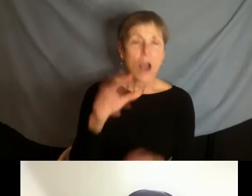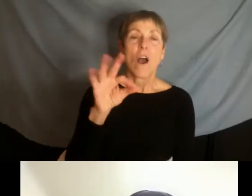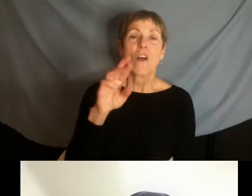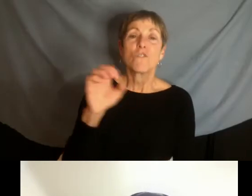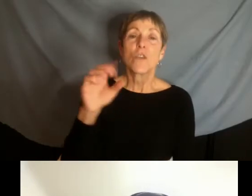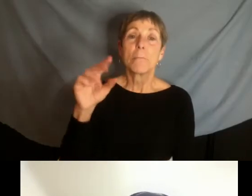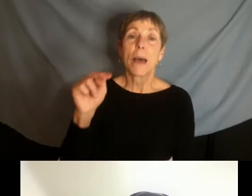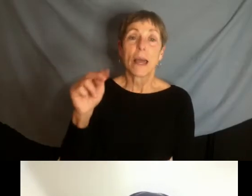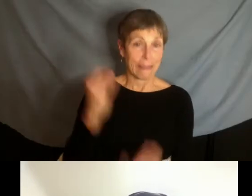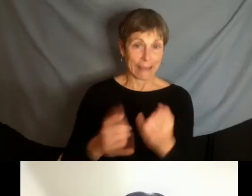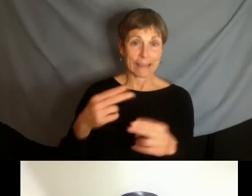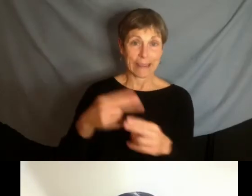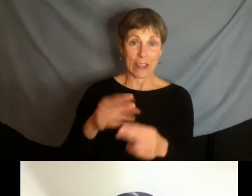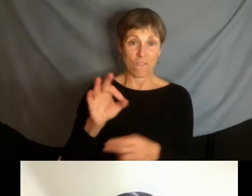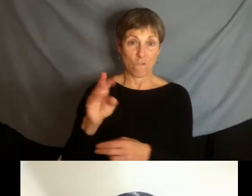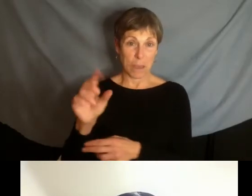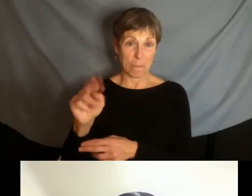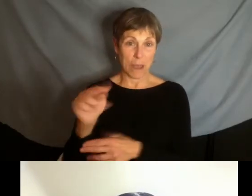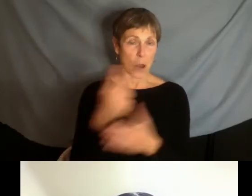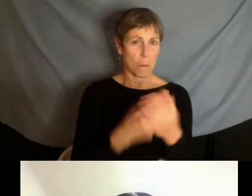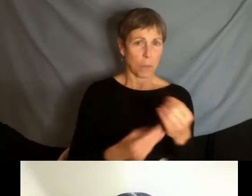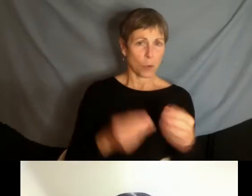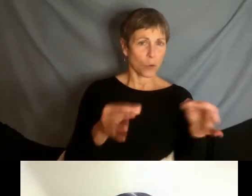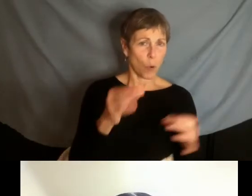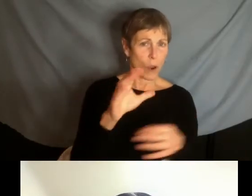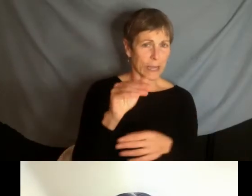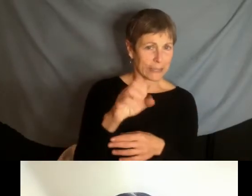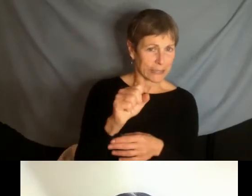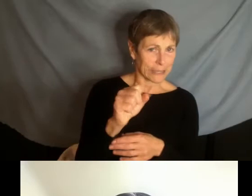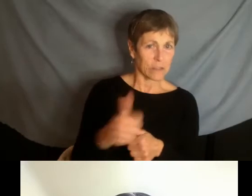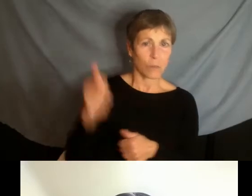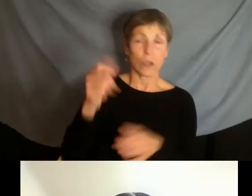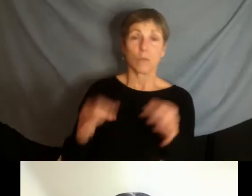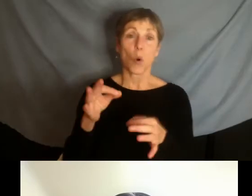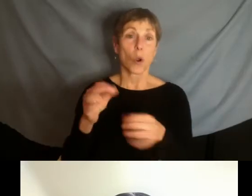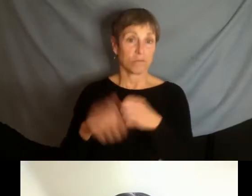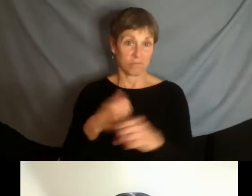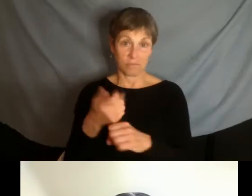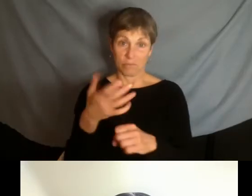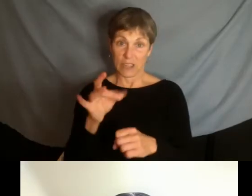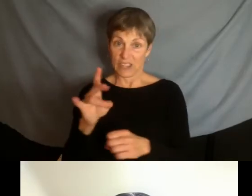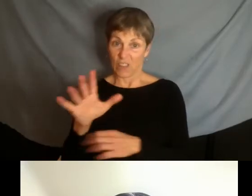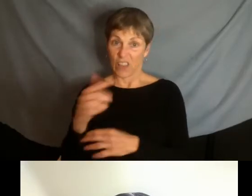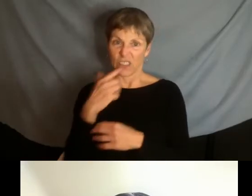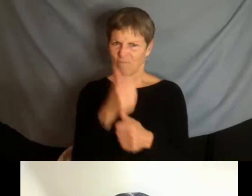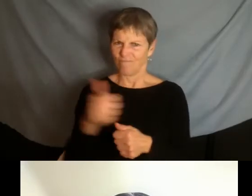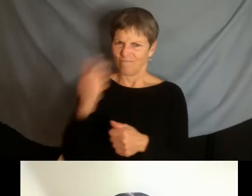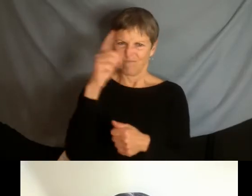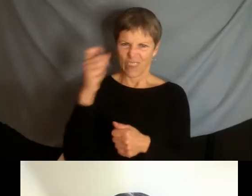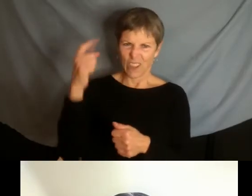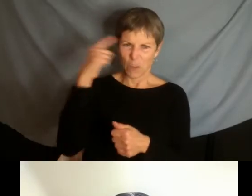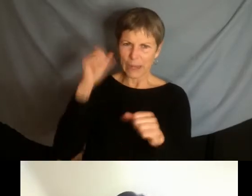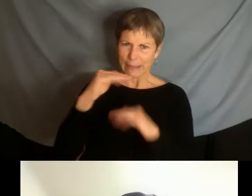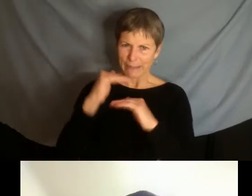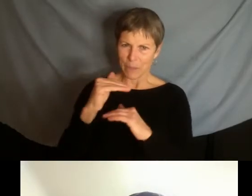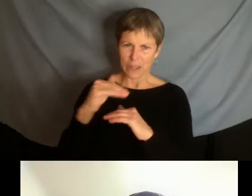persona, creo que es Freeman era su apellido, y en ambos casos la Suprema Corte dictó que solamente el gobierno